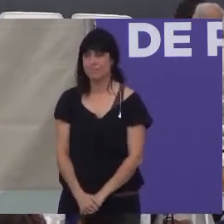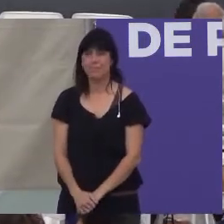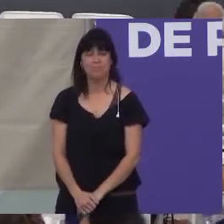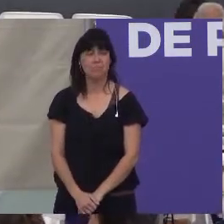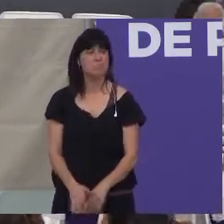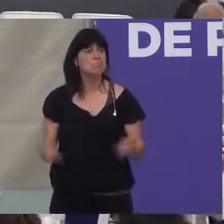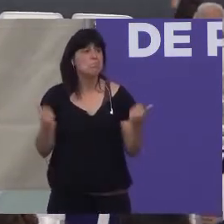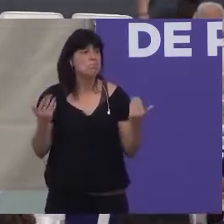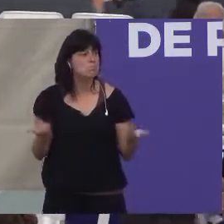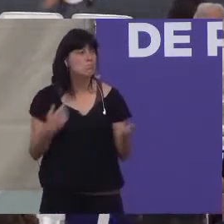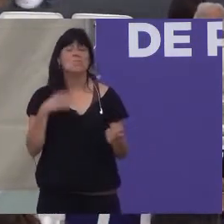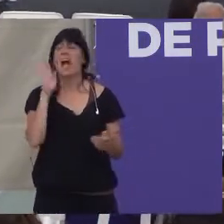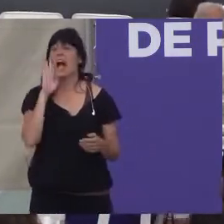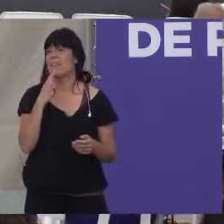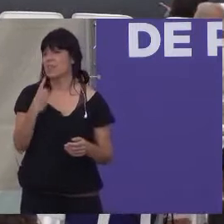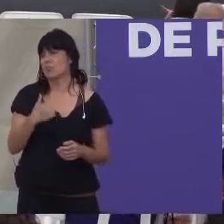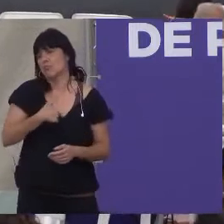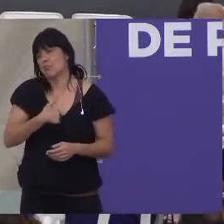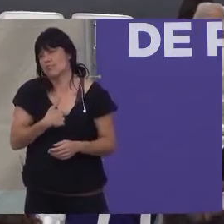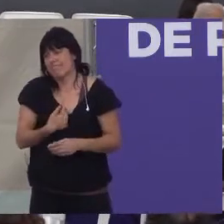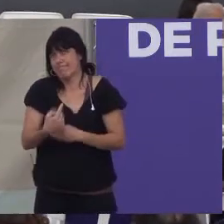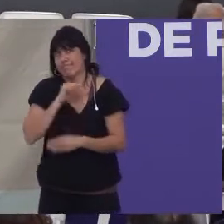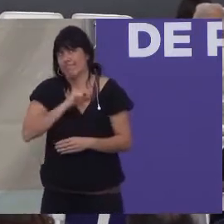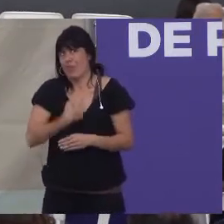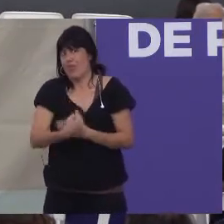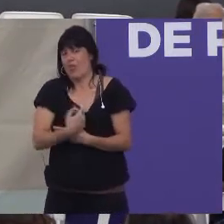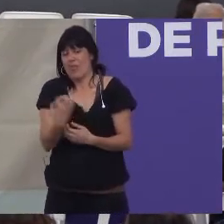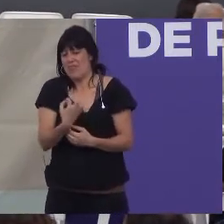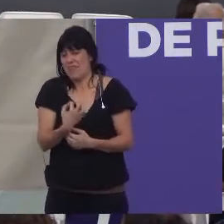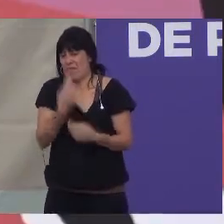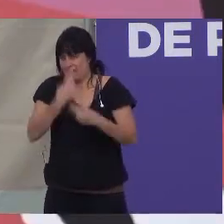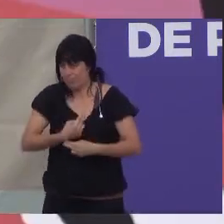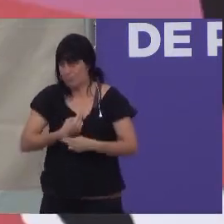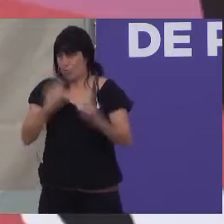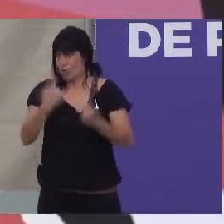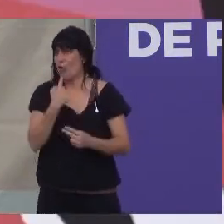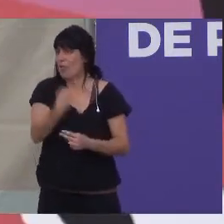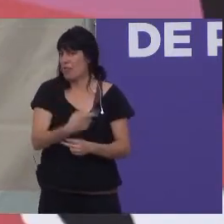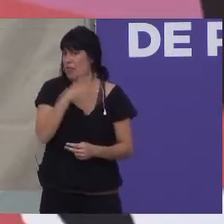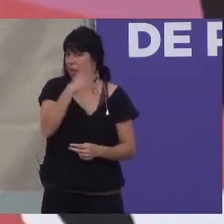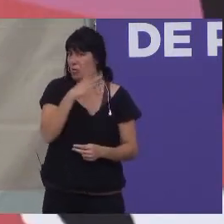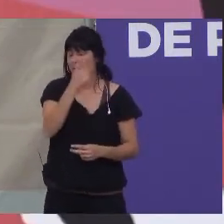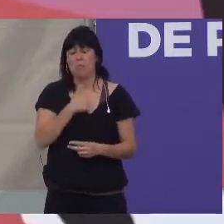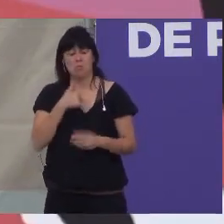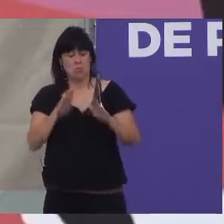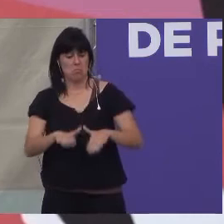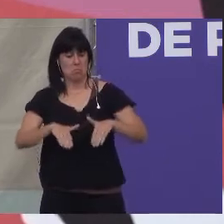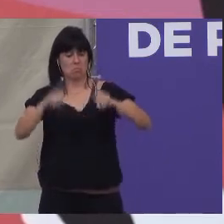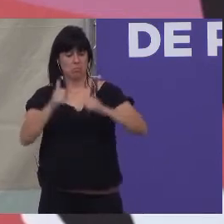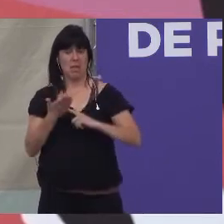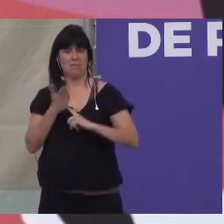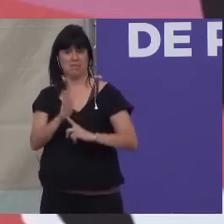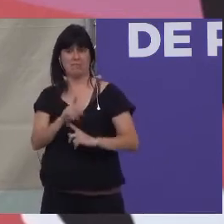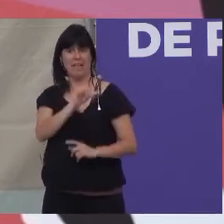Bueno, lo dicho, mi obligación era denunciarlo o por lo menos decirlo. Me presento como candidato independiente,